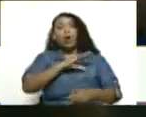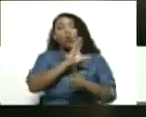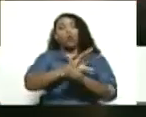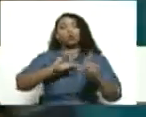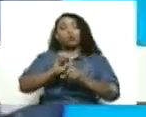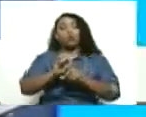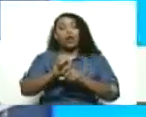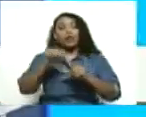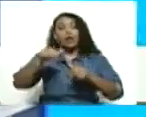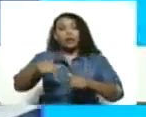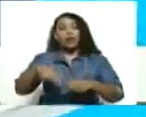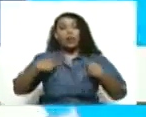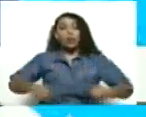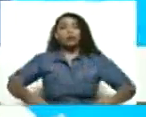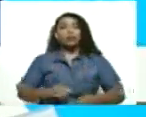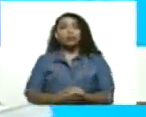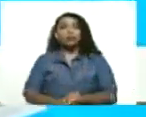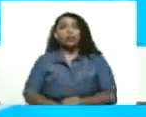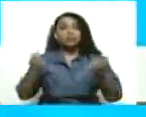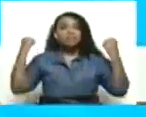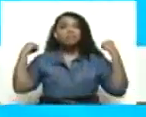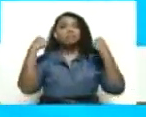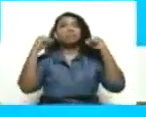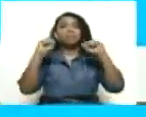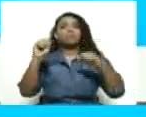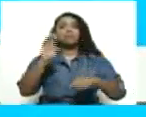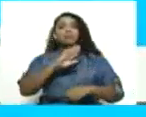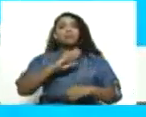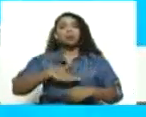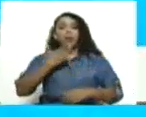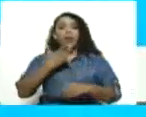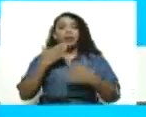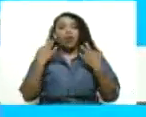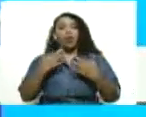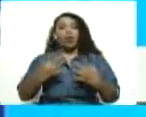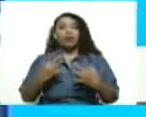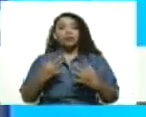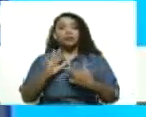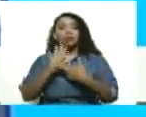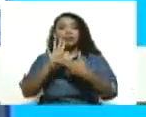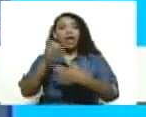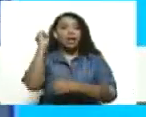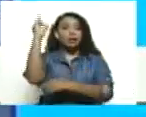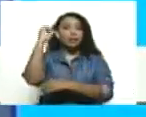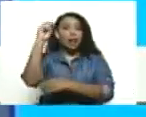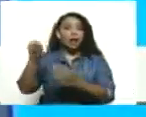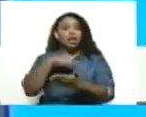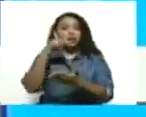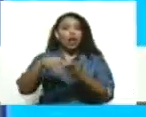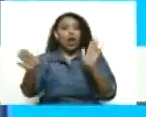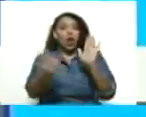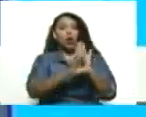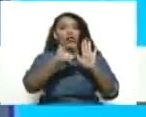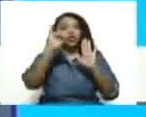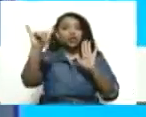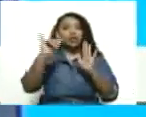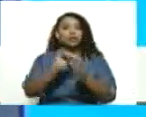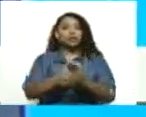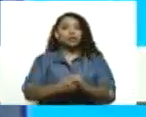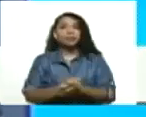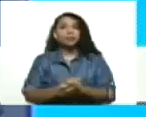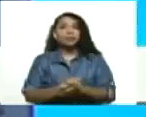irrenunciable de la humanidad en ejercicio de su poder originario representado por la asamblea nacional Constituyente mediante el